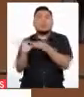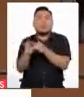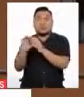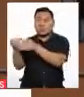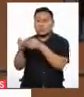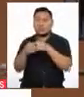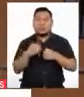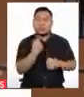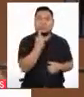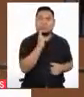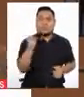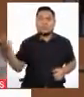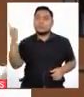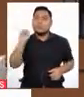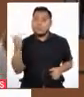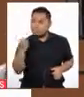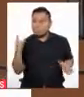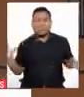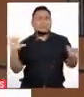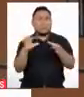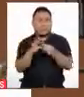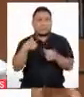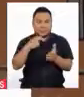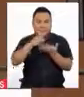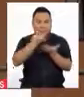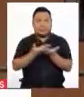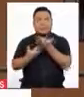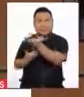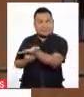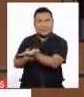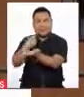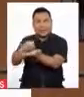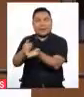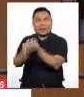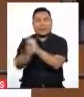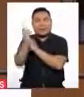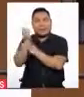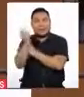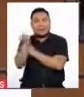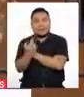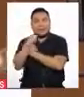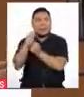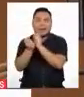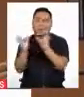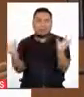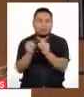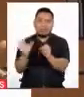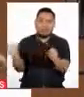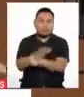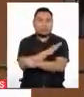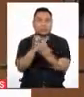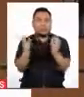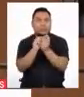Eso se trata. Si no también entregamos un informe que habíamos elaborado sobre el diagnóstico de todo el sistema.